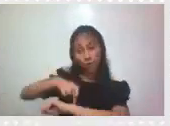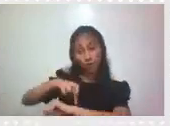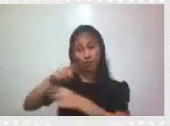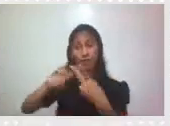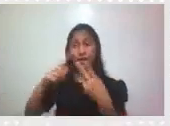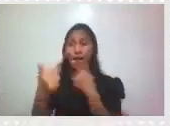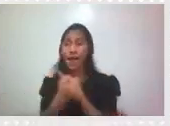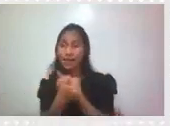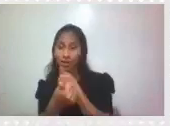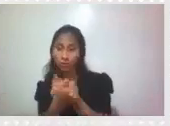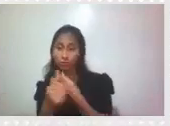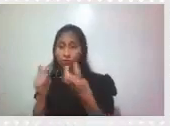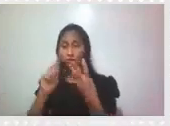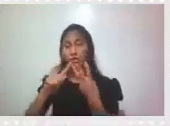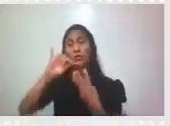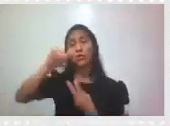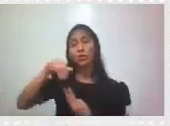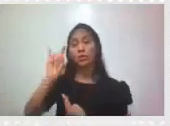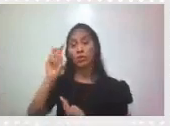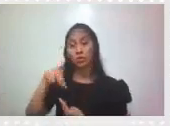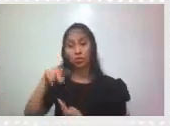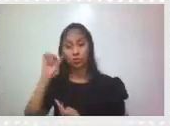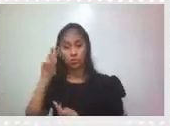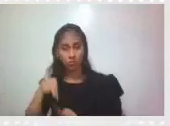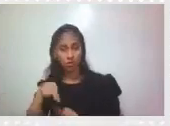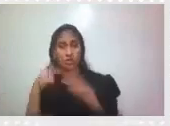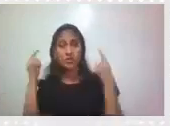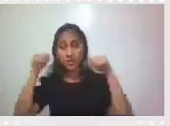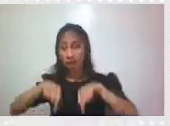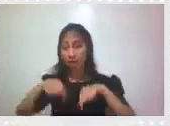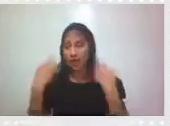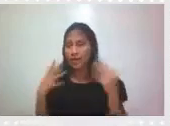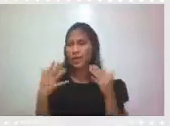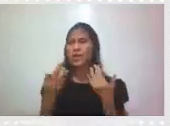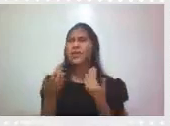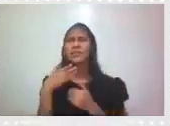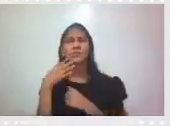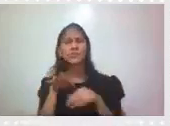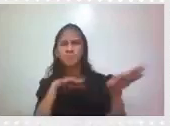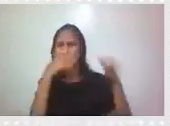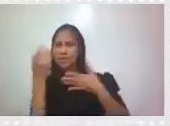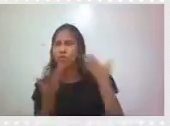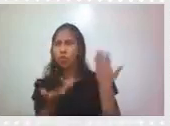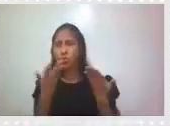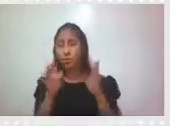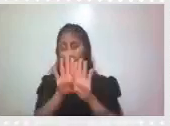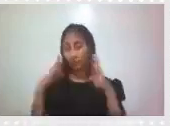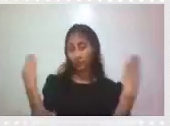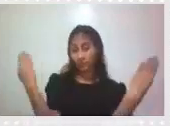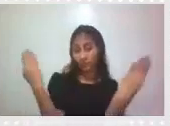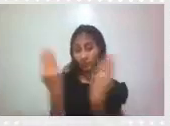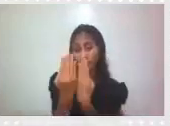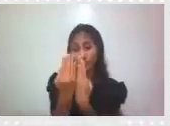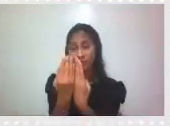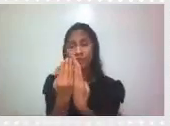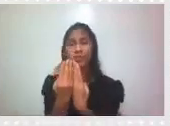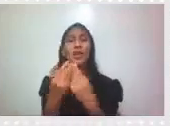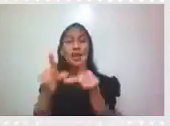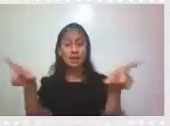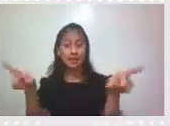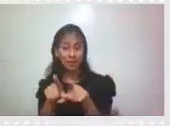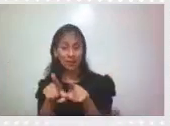Ayacucho, Junín, y estamos actualmente realizando acciones con el aula intercultural en Arequipa